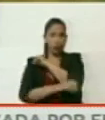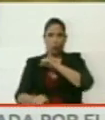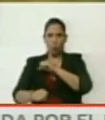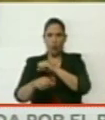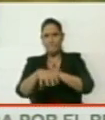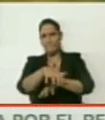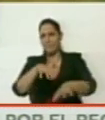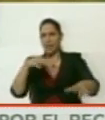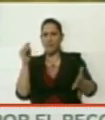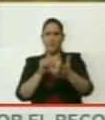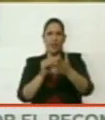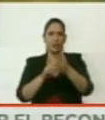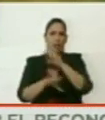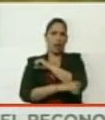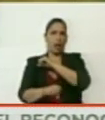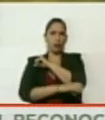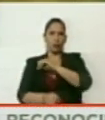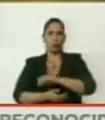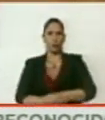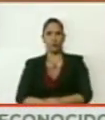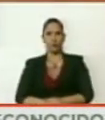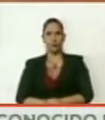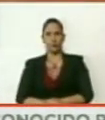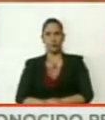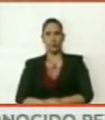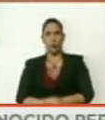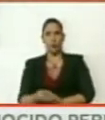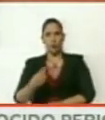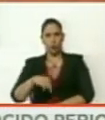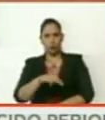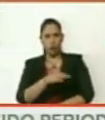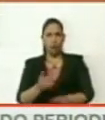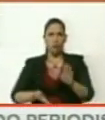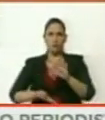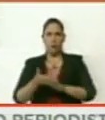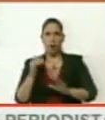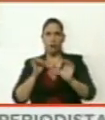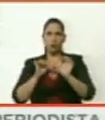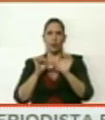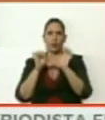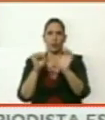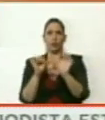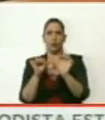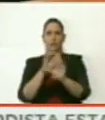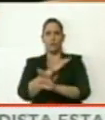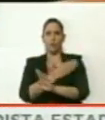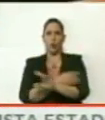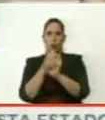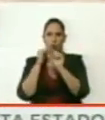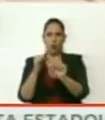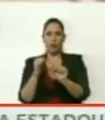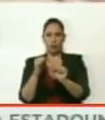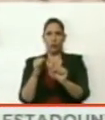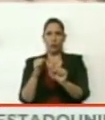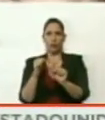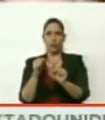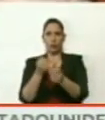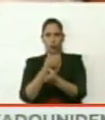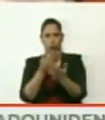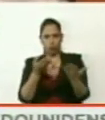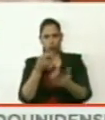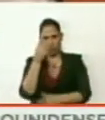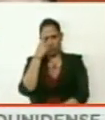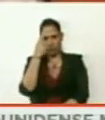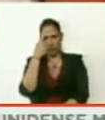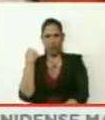veces ladrones. Esa es la realidad. Pero nosotros vamos a seguir con la fortaleza que tú sabes que tiene el pueblo